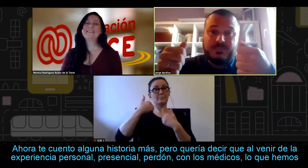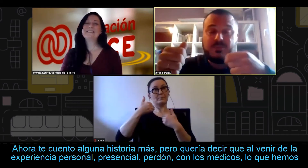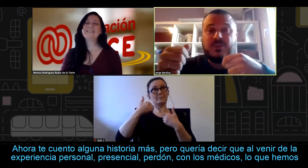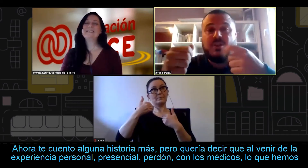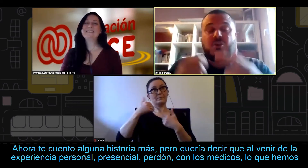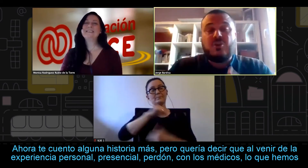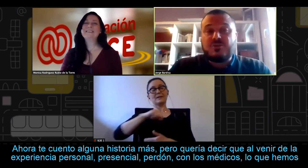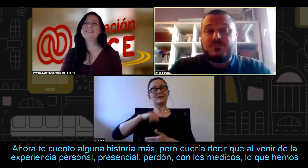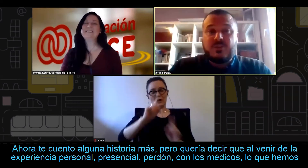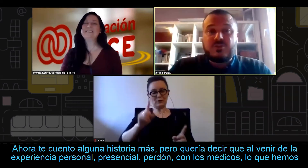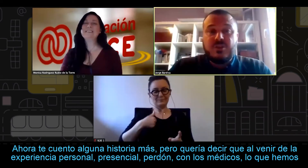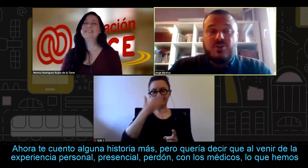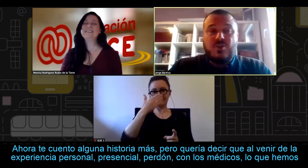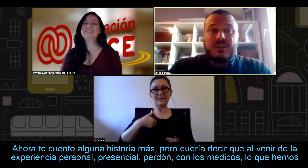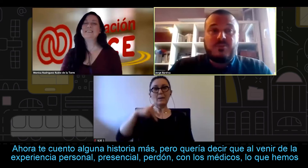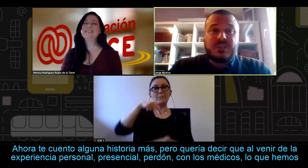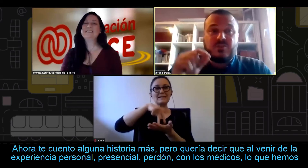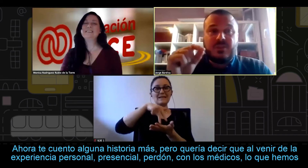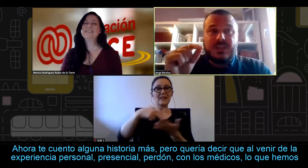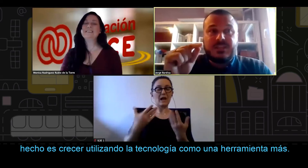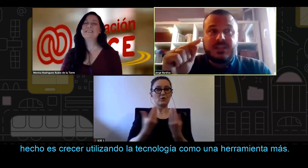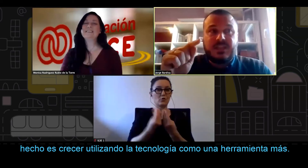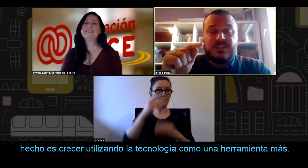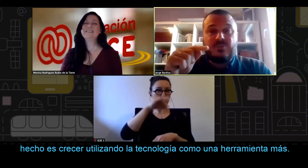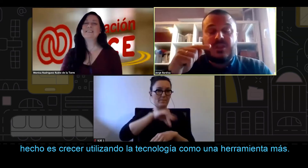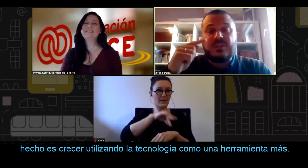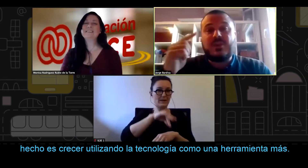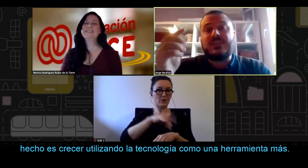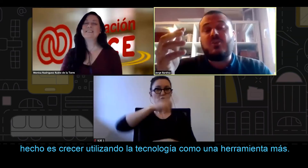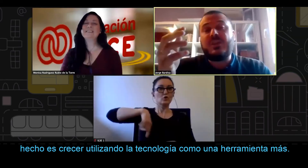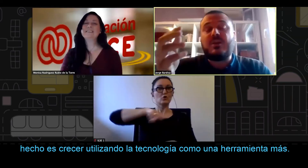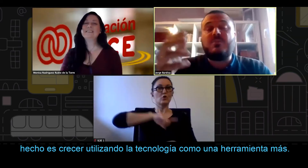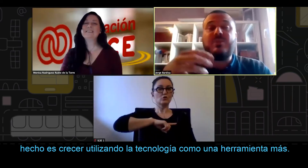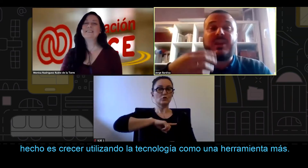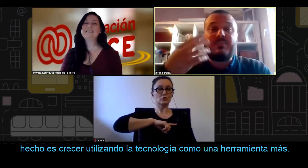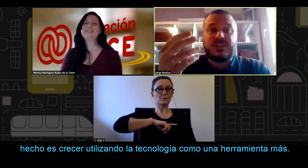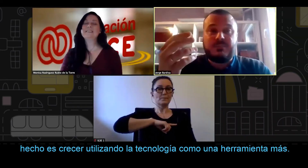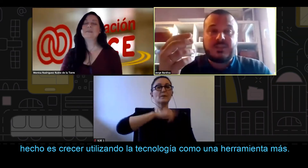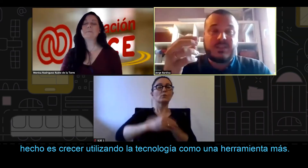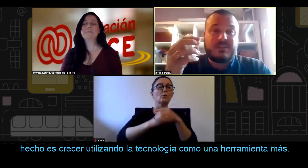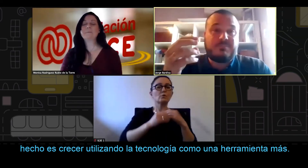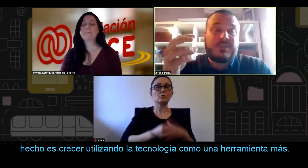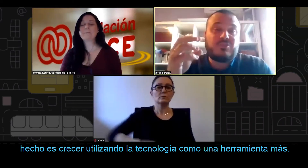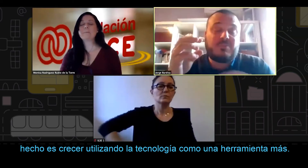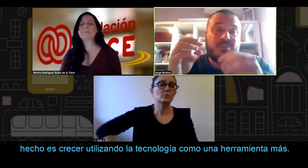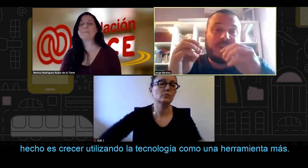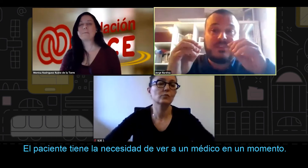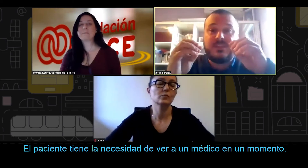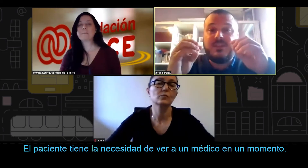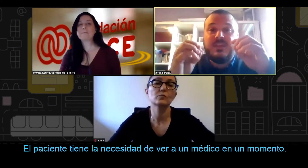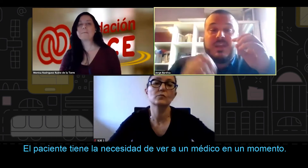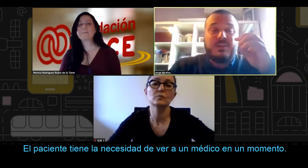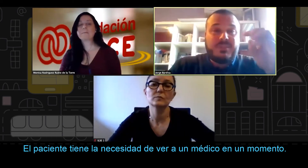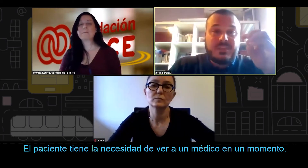presencial, con los médicos, lo que hemos hecho es crecer utilizando la tecnología como una herramienta más. ¿Esto qué es lo que hay que